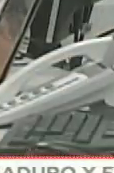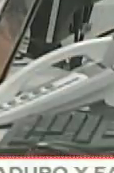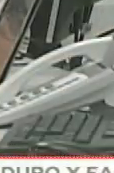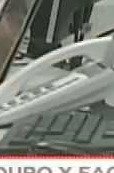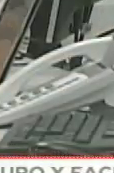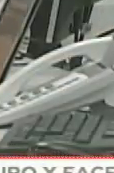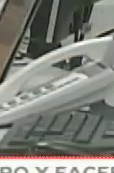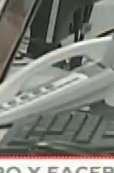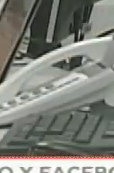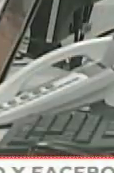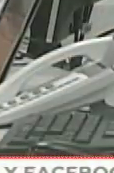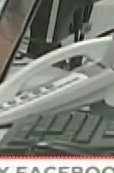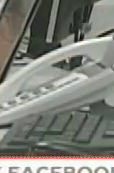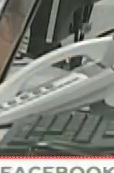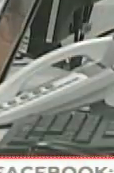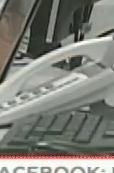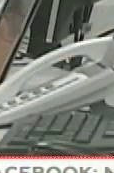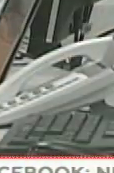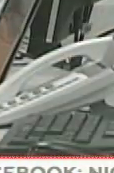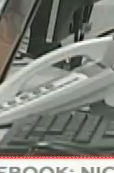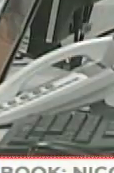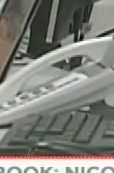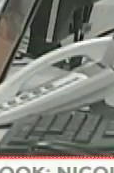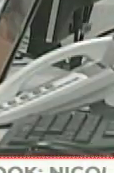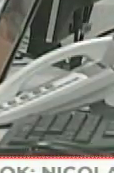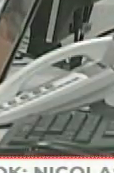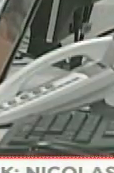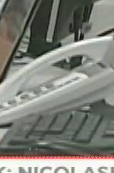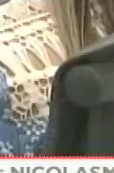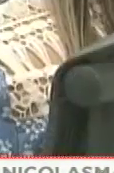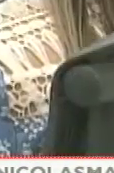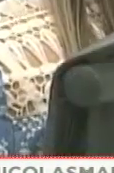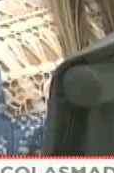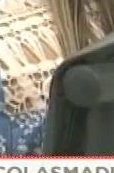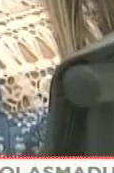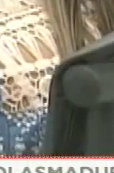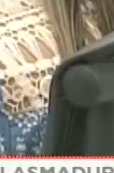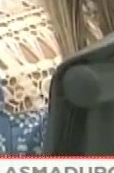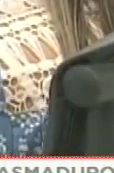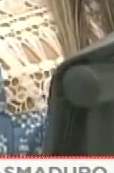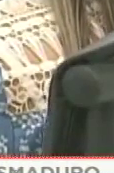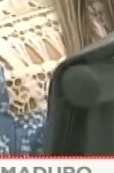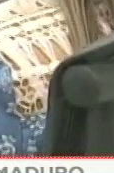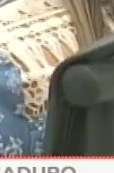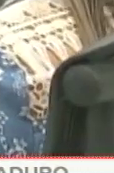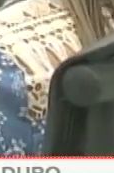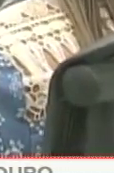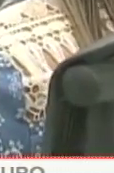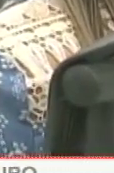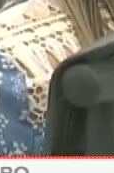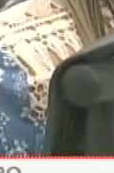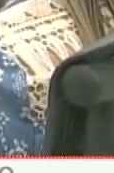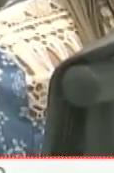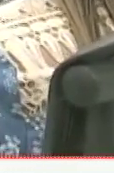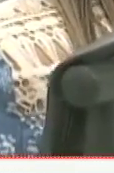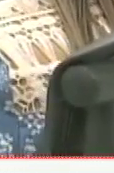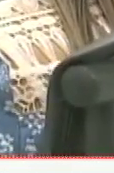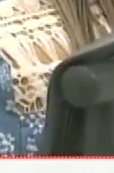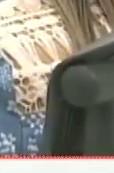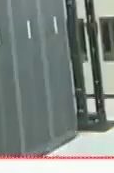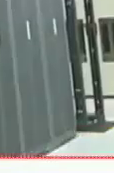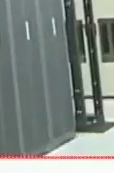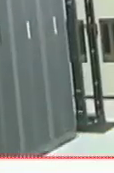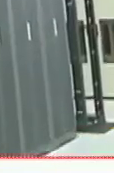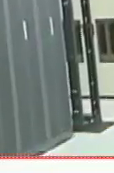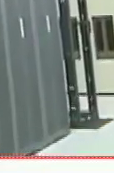y 2014, con financiamiento del Fondo de Servicio Universal de Conatel, hecho por manos venezolanas, por cerebros venezolanos, de hombres y mujeres